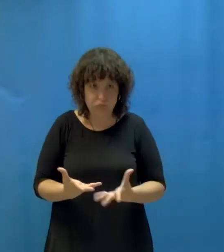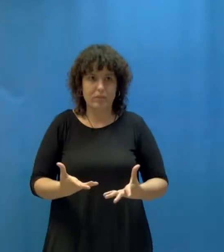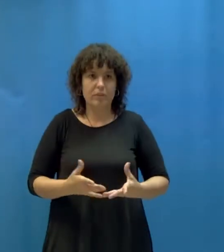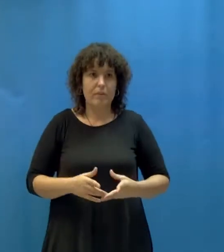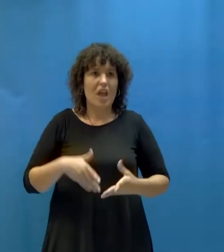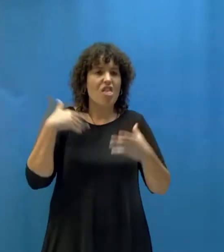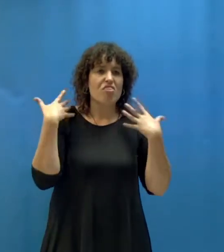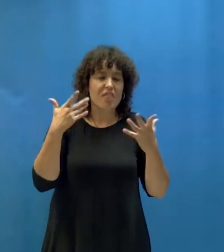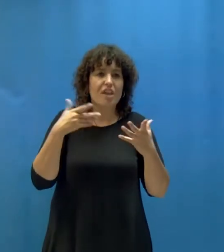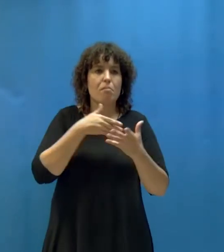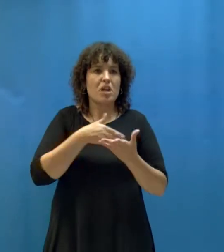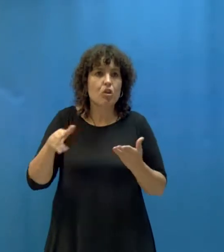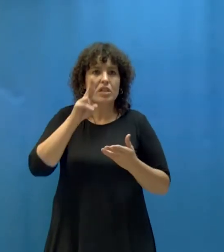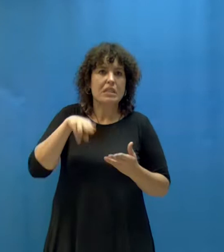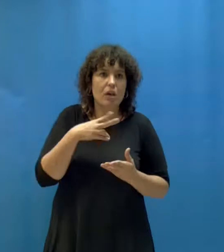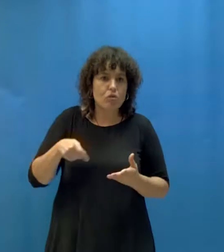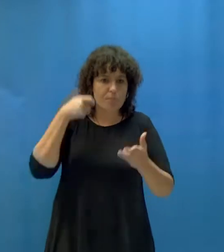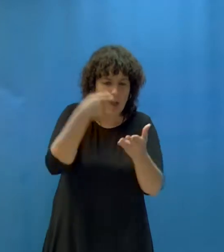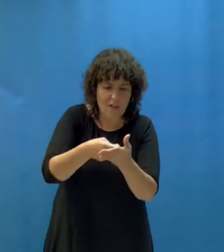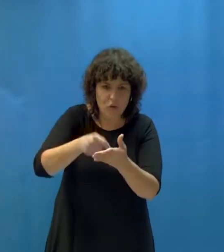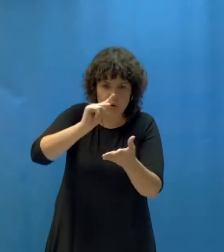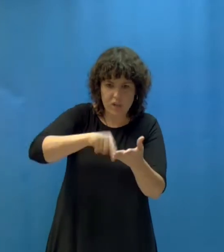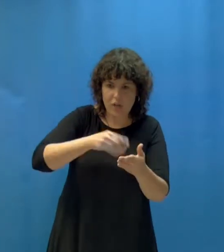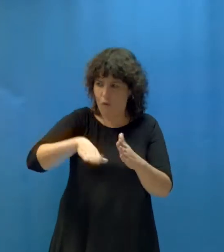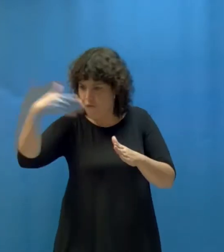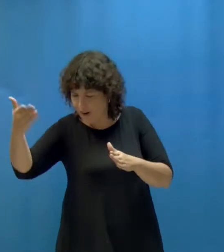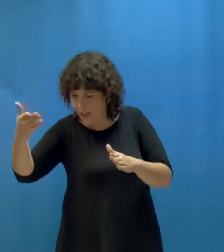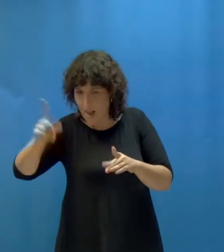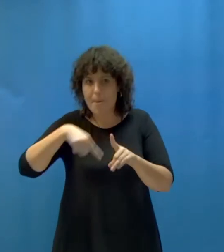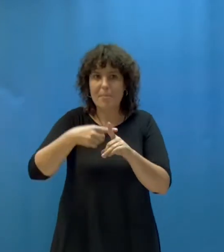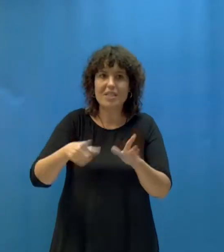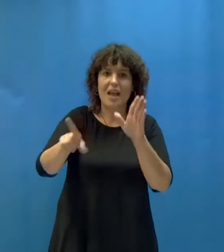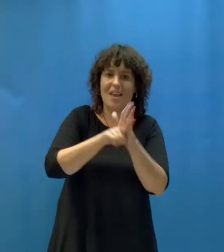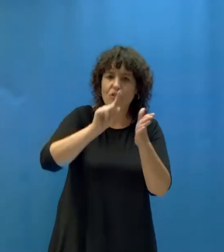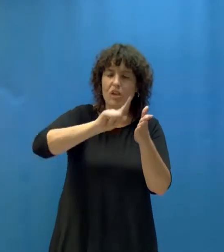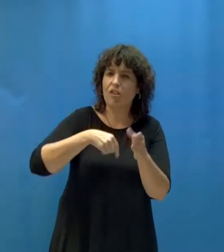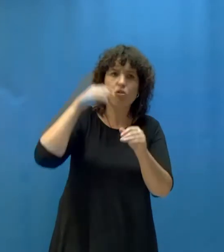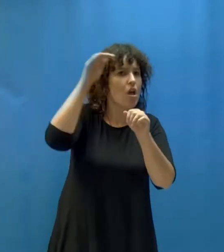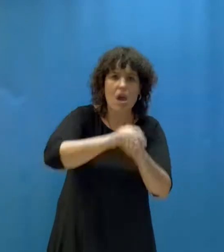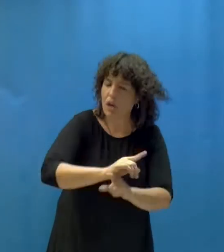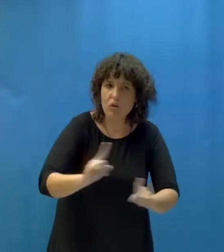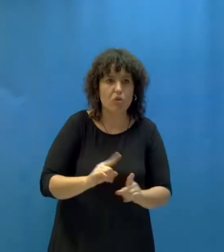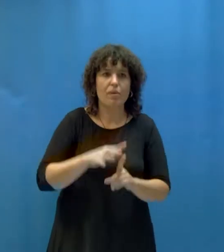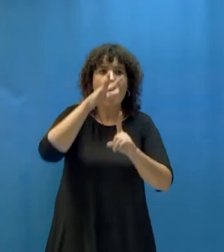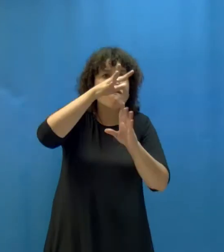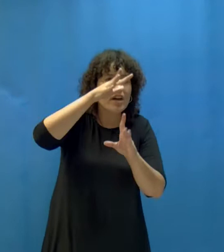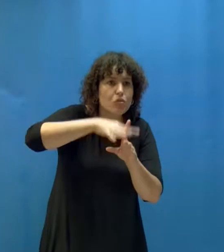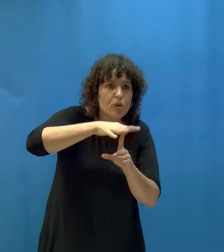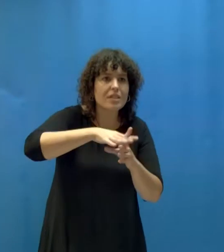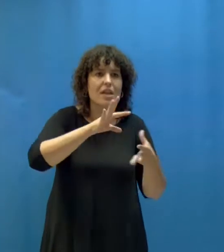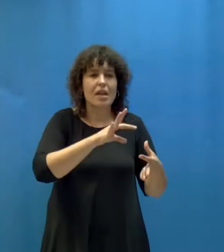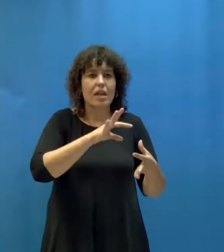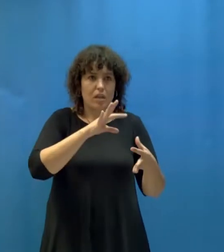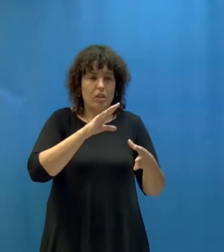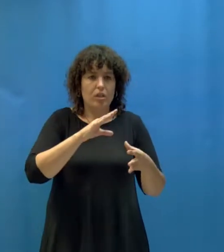euros en facturas pagadas fuera de contrato y por incumplimiento de la ley de contratación. Facturas con reparos de la intervención,